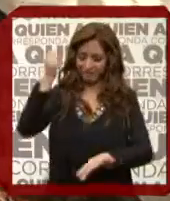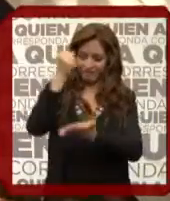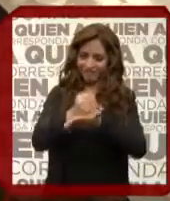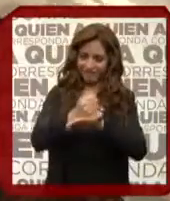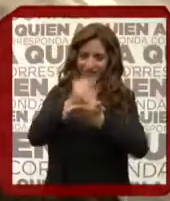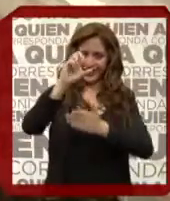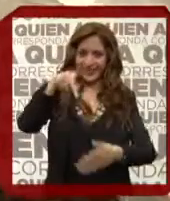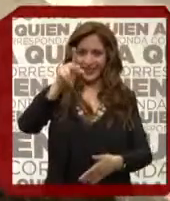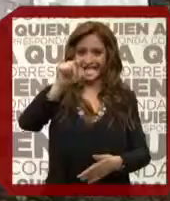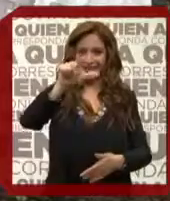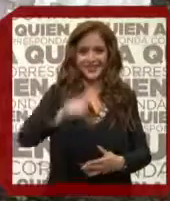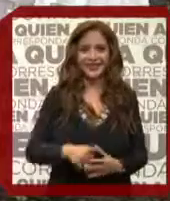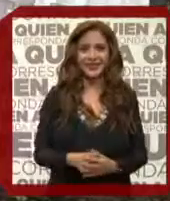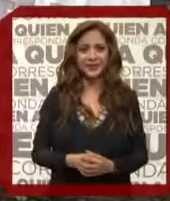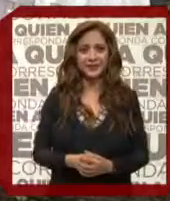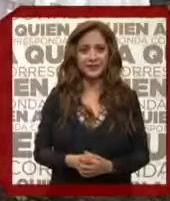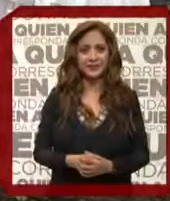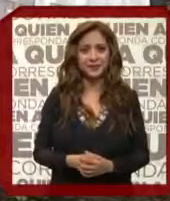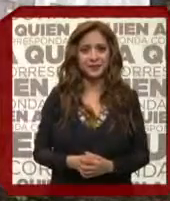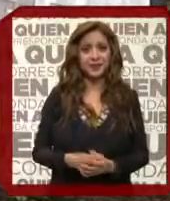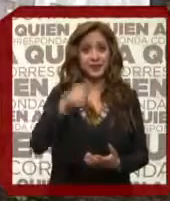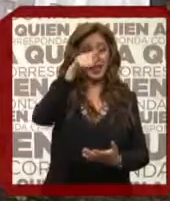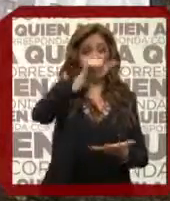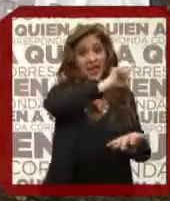Corresponda, Carla Sandoval.